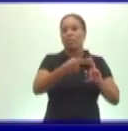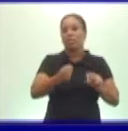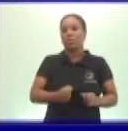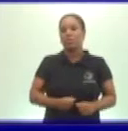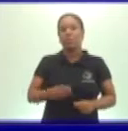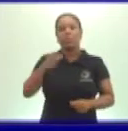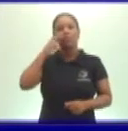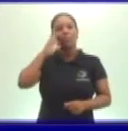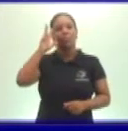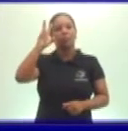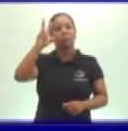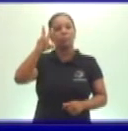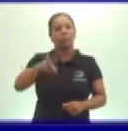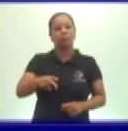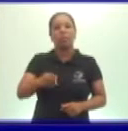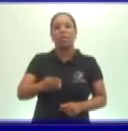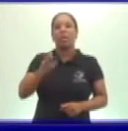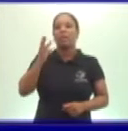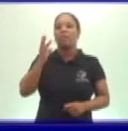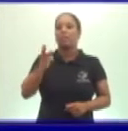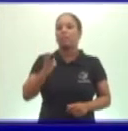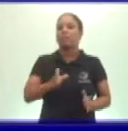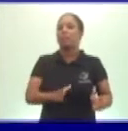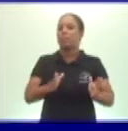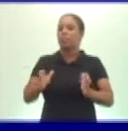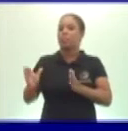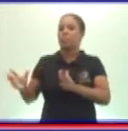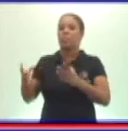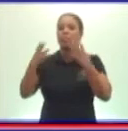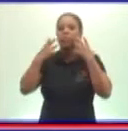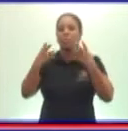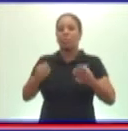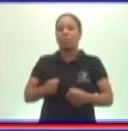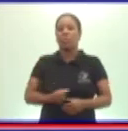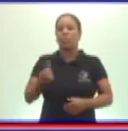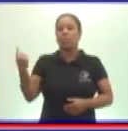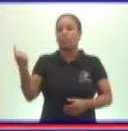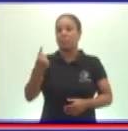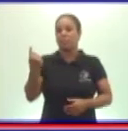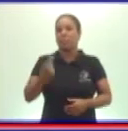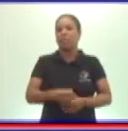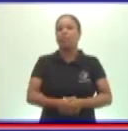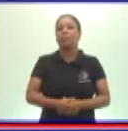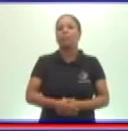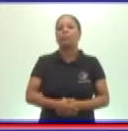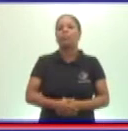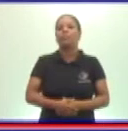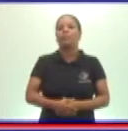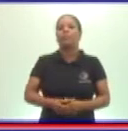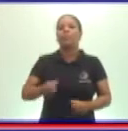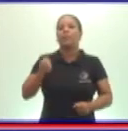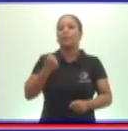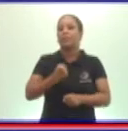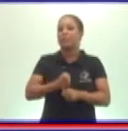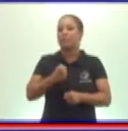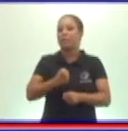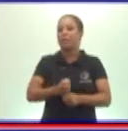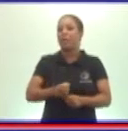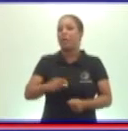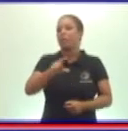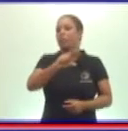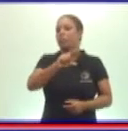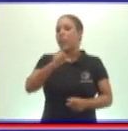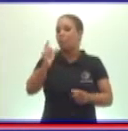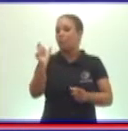evaluación en 3 direcciones esenciales. ¿Cuáles son? En primer lugar, el trabajo con términos propios de la